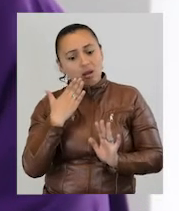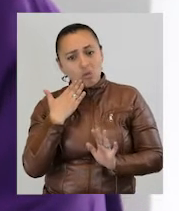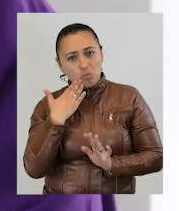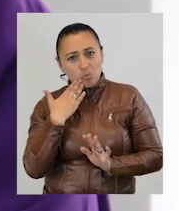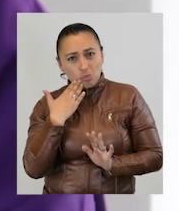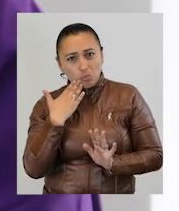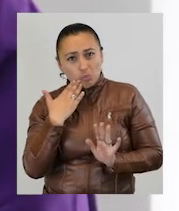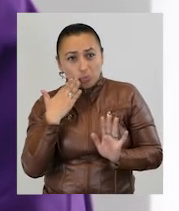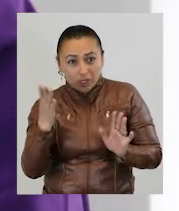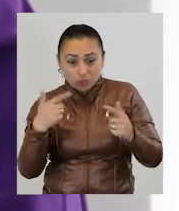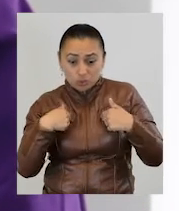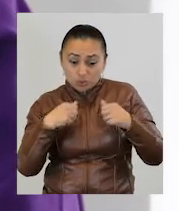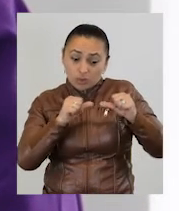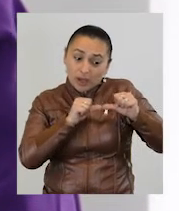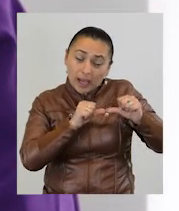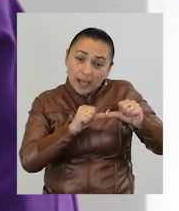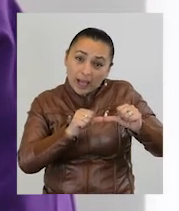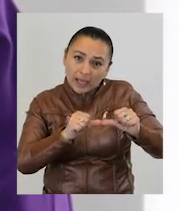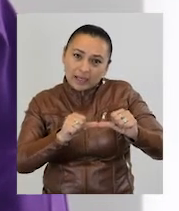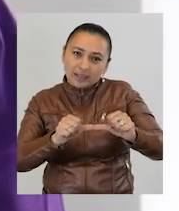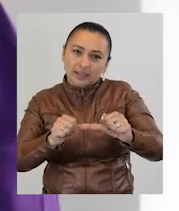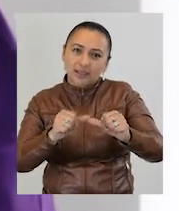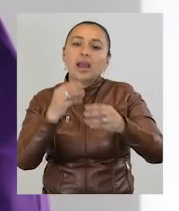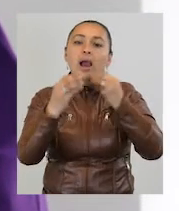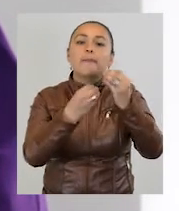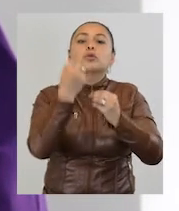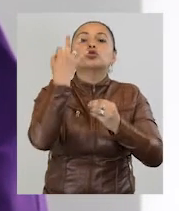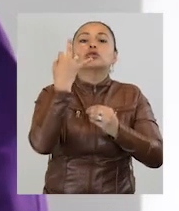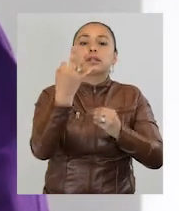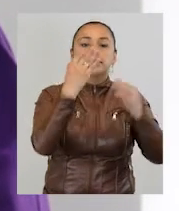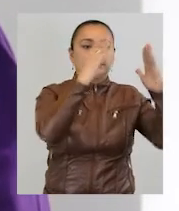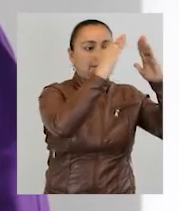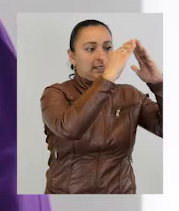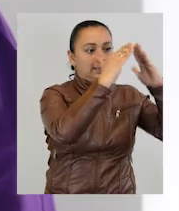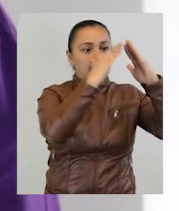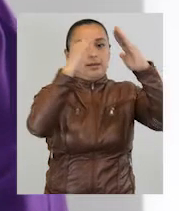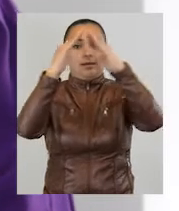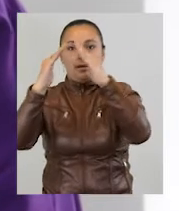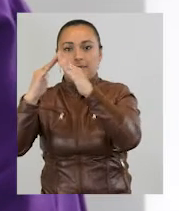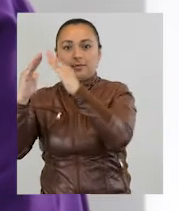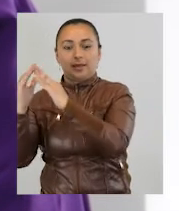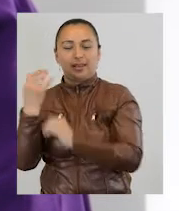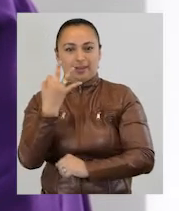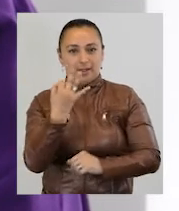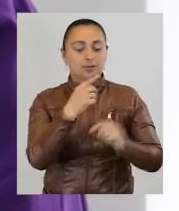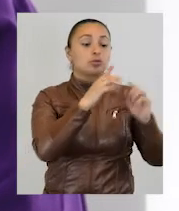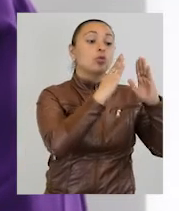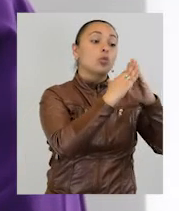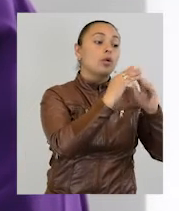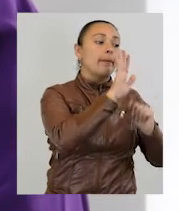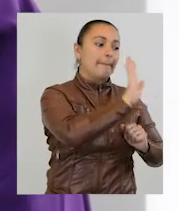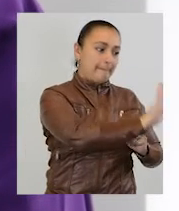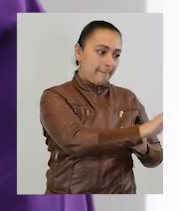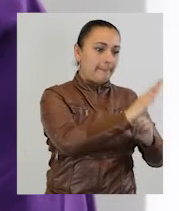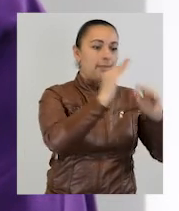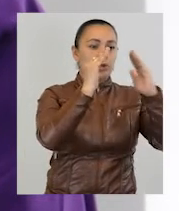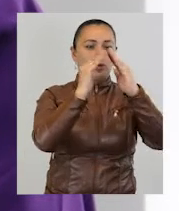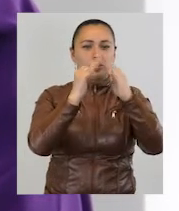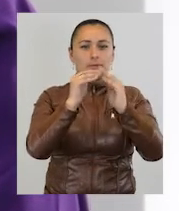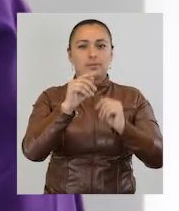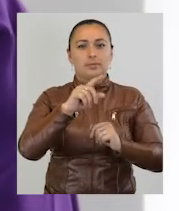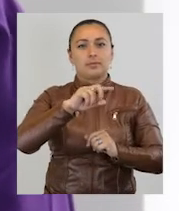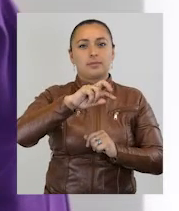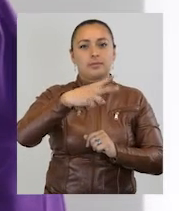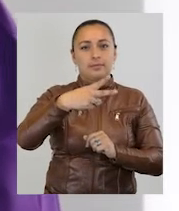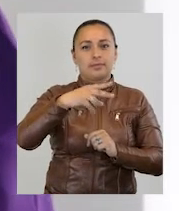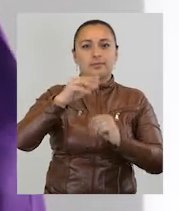Maestro, sería bueno que nos quedáramos aquí y que hiciéramos tres chozas, una para ti, una